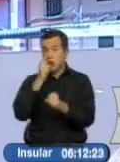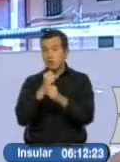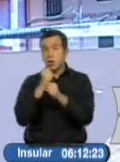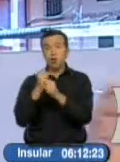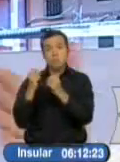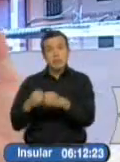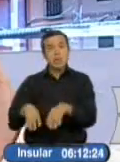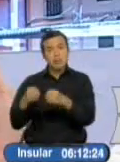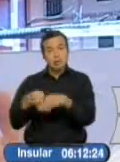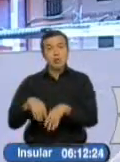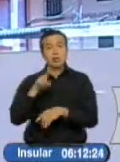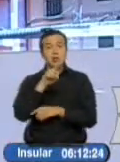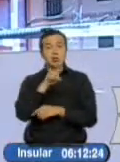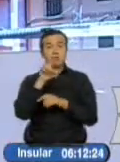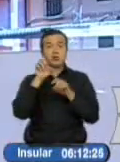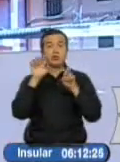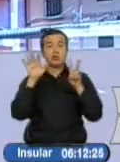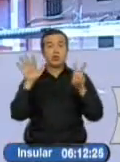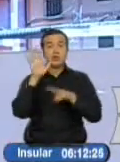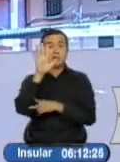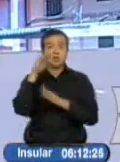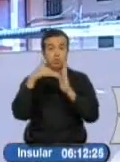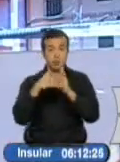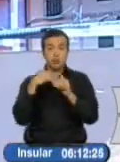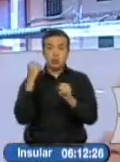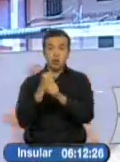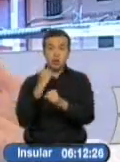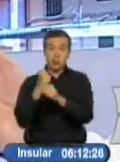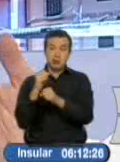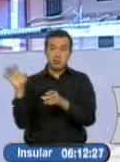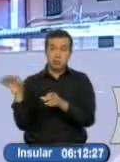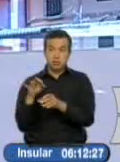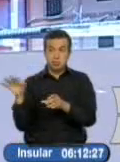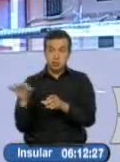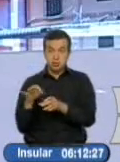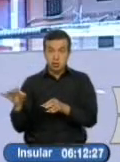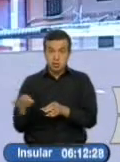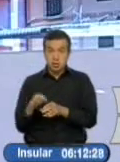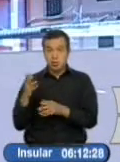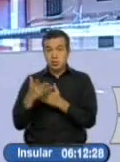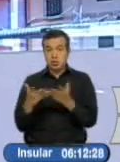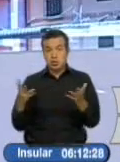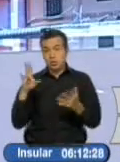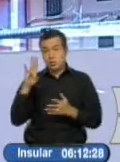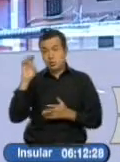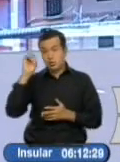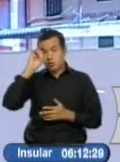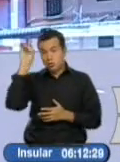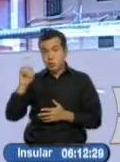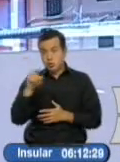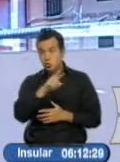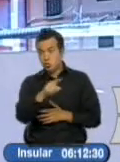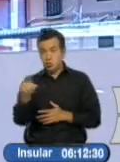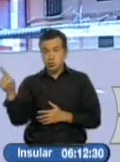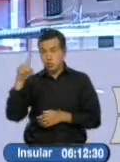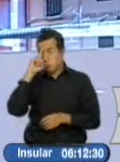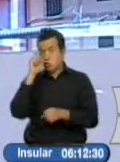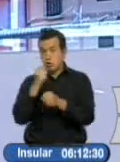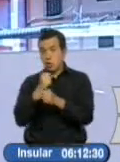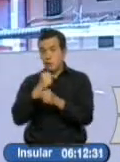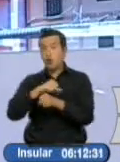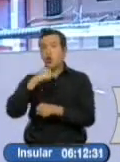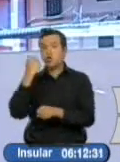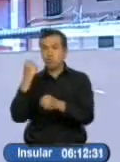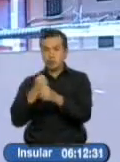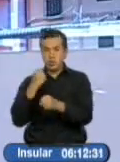Tenemos igual 175.000 personas vinculadas, pero probablemente el 70% de ellas están en empleo inadecuado. Es